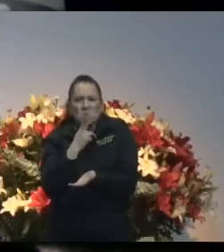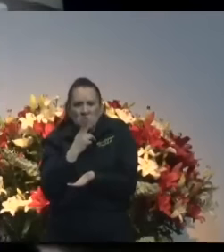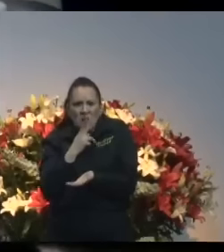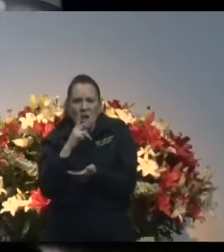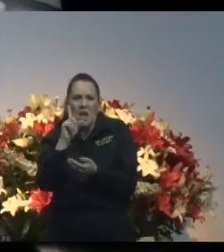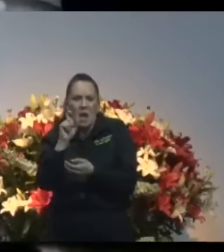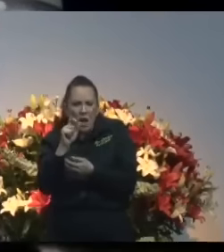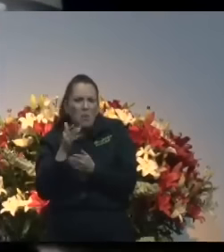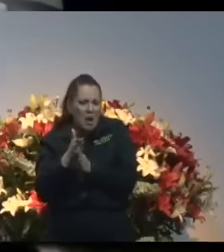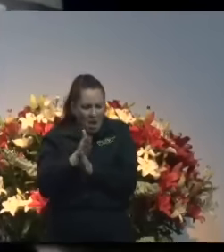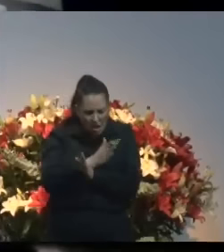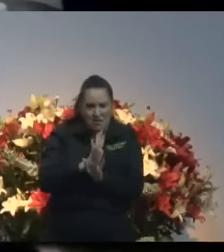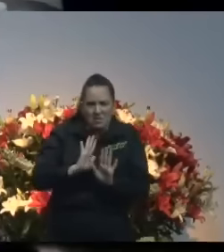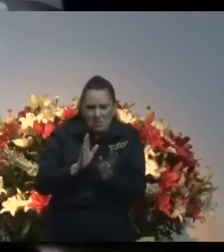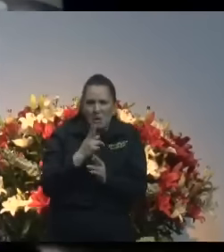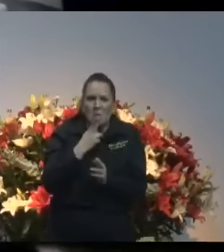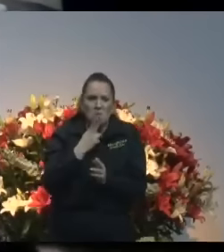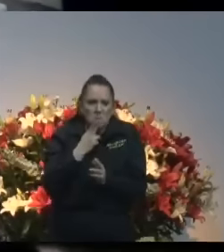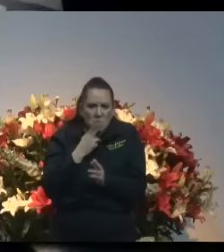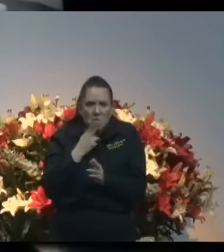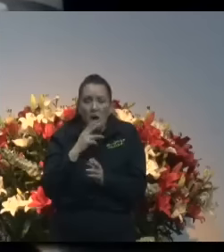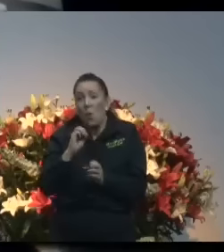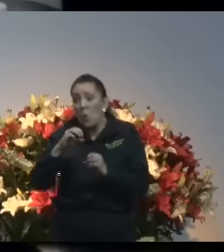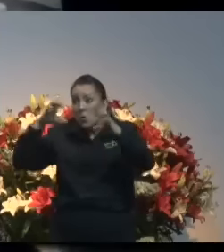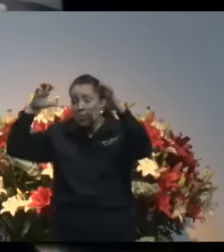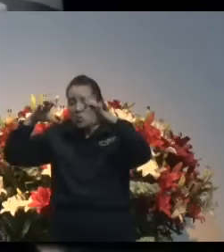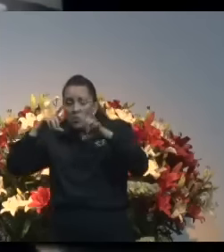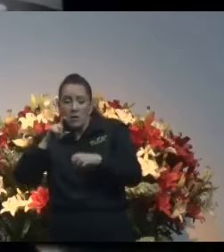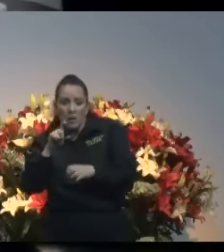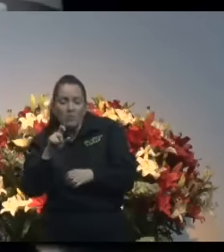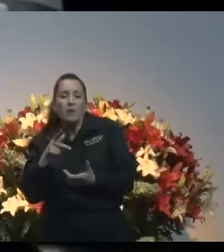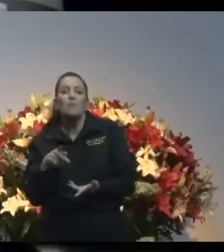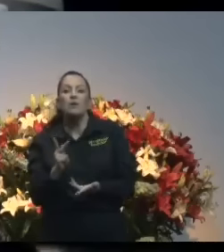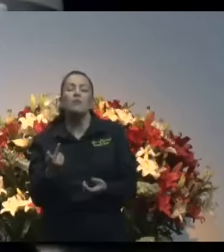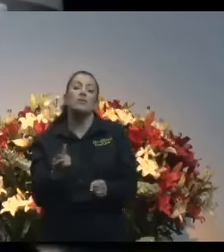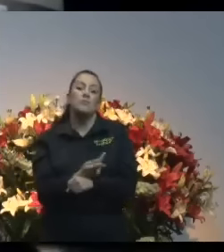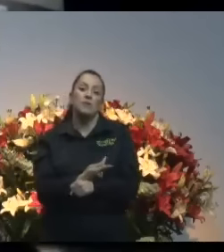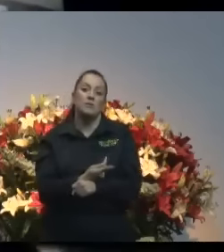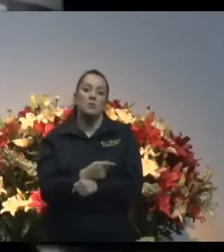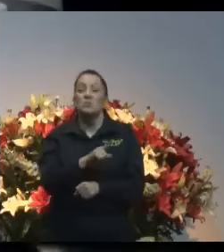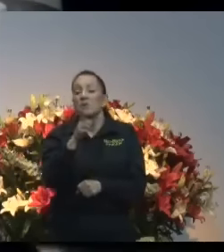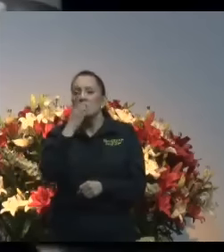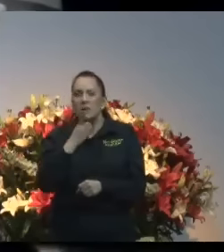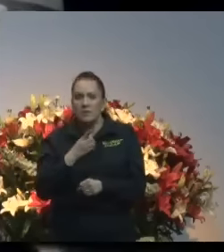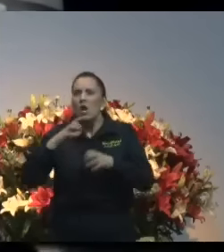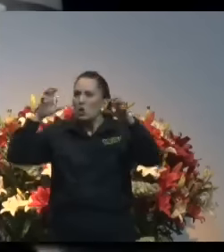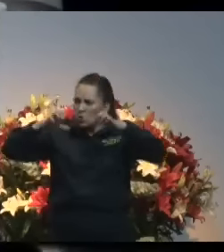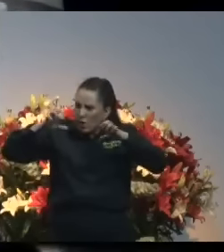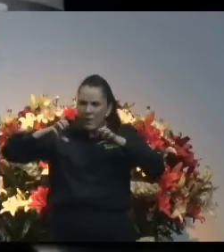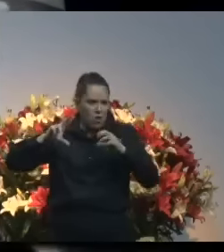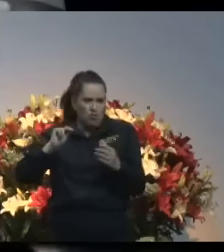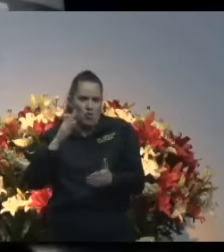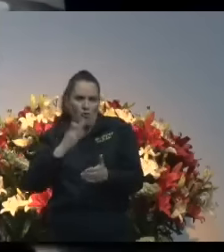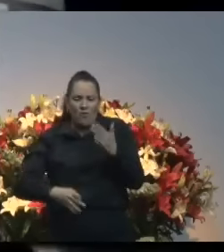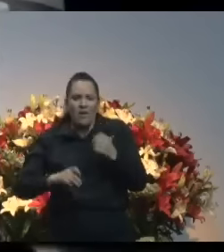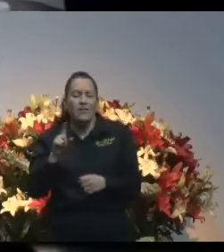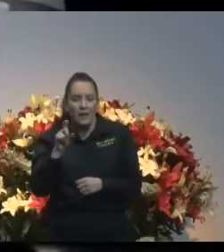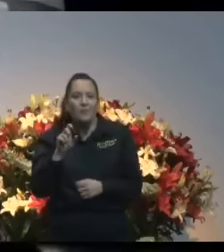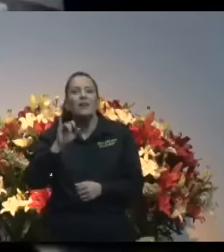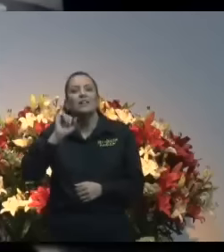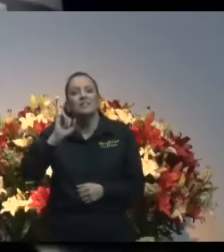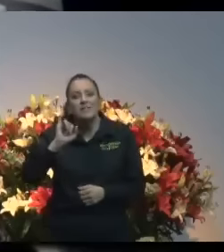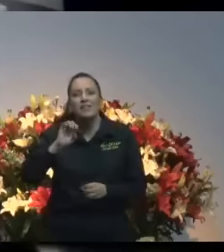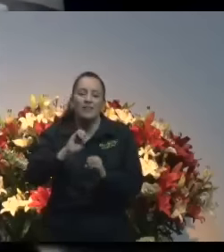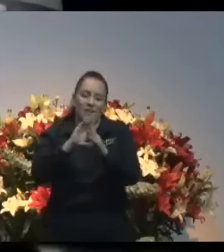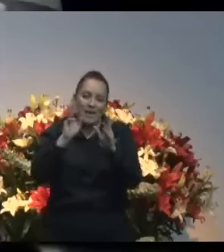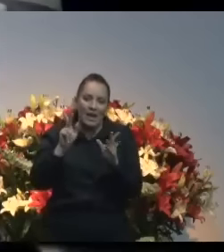lluvia. Me dicen, pero es que cuando menos falta el agua es justo cuando llueve. Sí, pero en ese momento puedes parar un